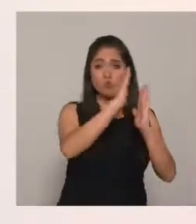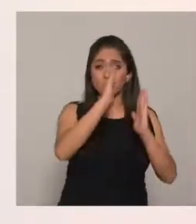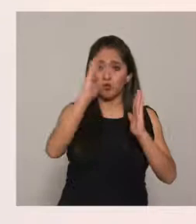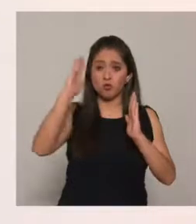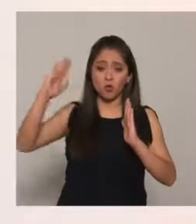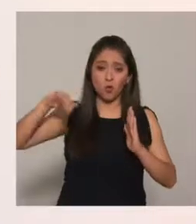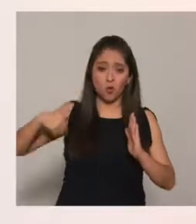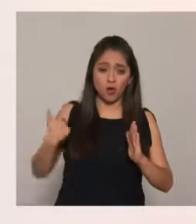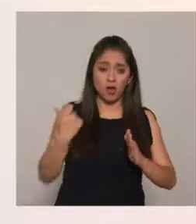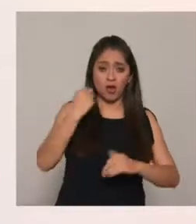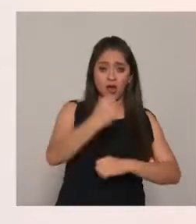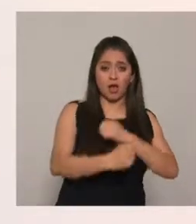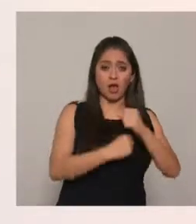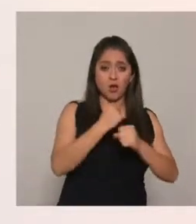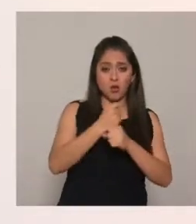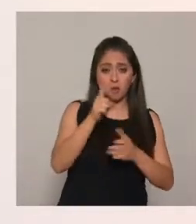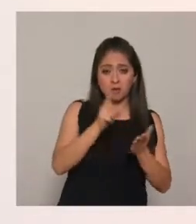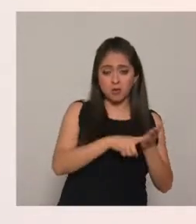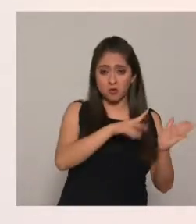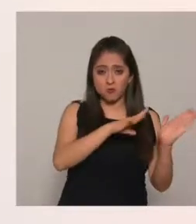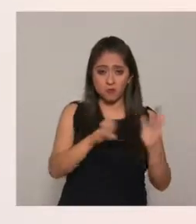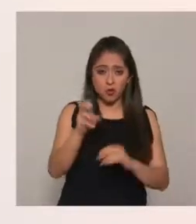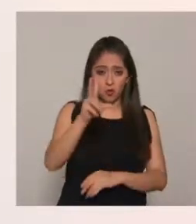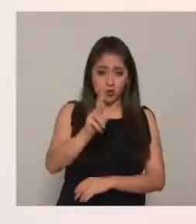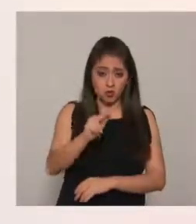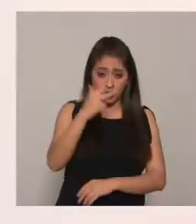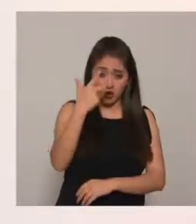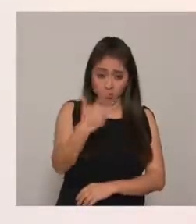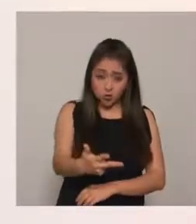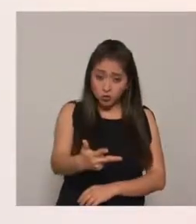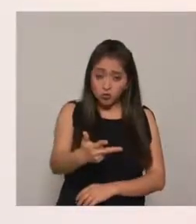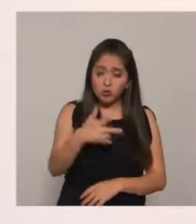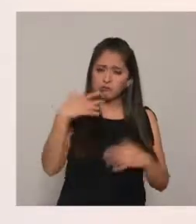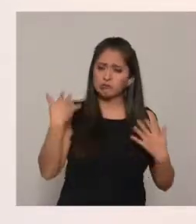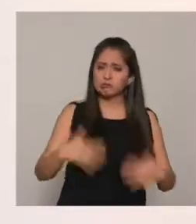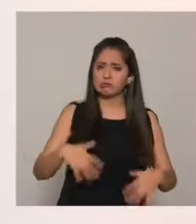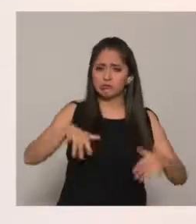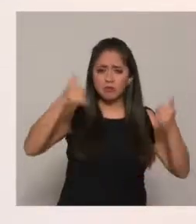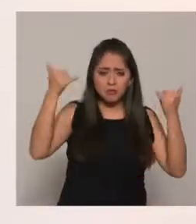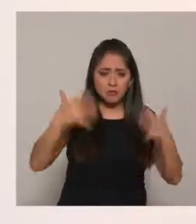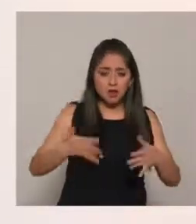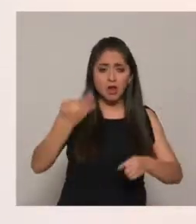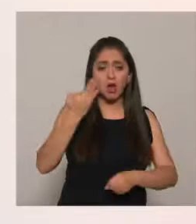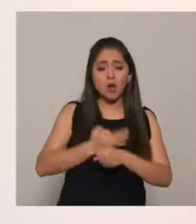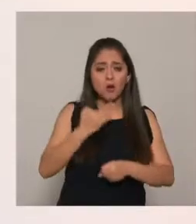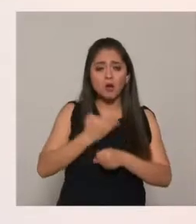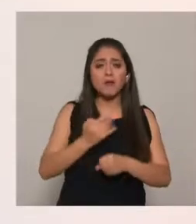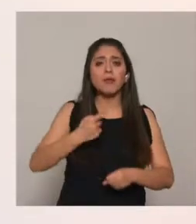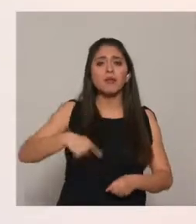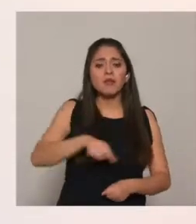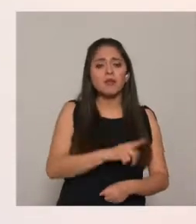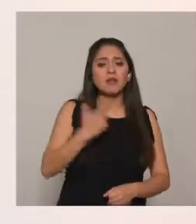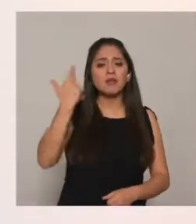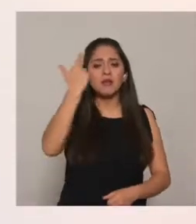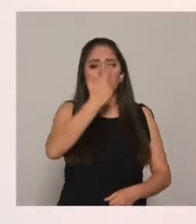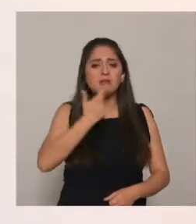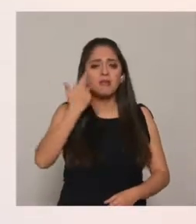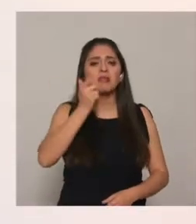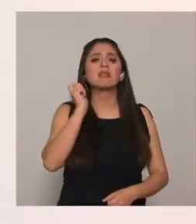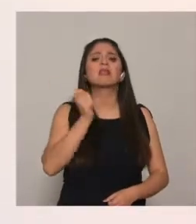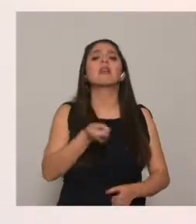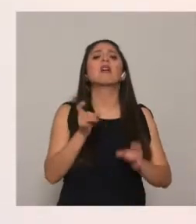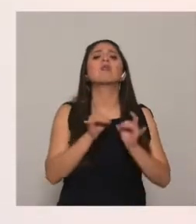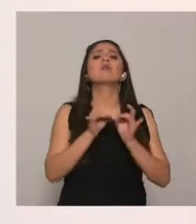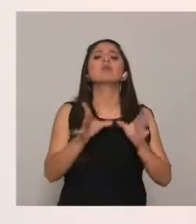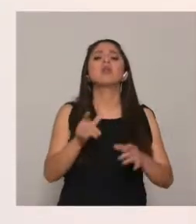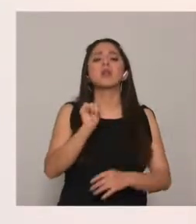para acá, pues también se vinieron abajo, y ha sido un trabajo arduo para comenzar a hablar sobre lo que ocurre